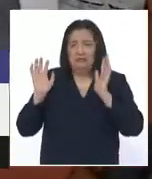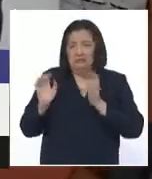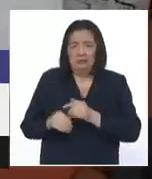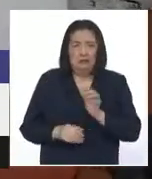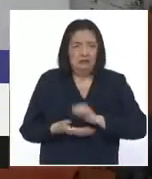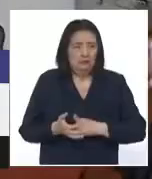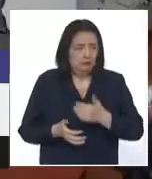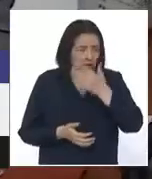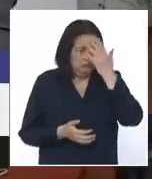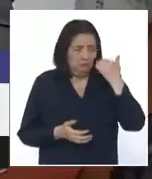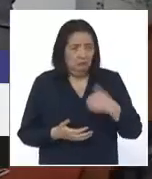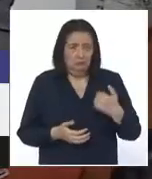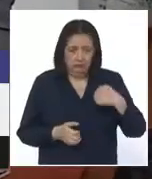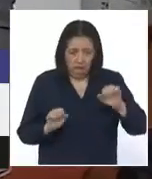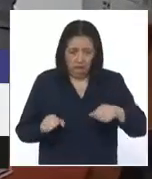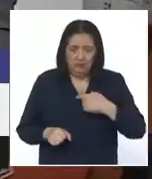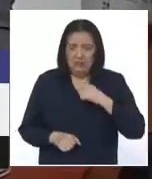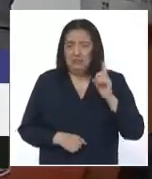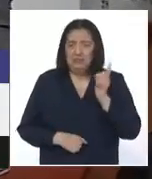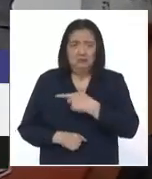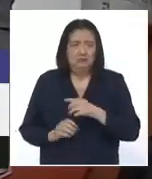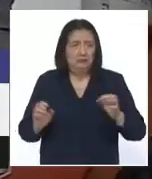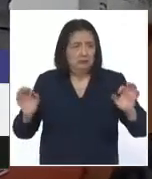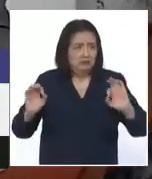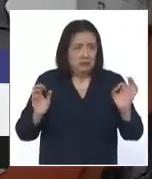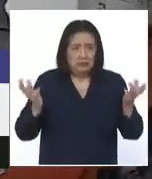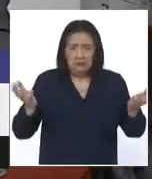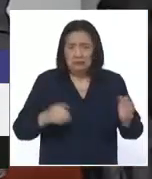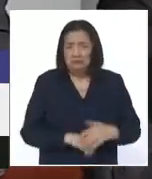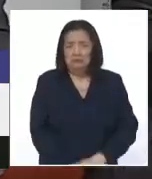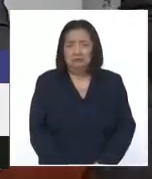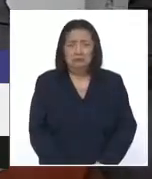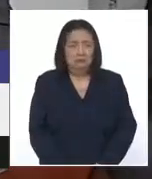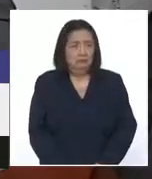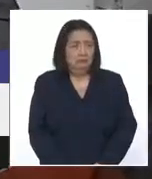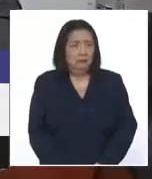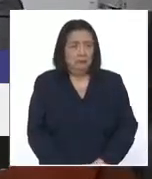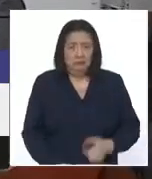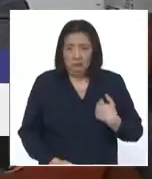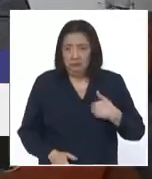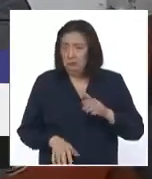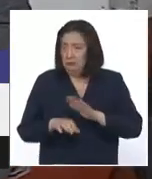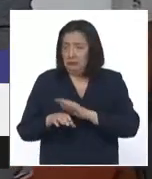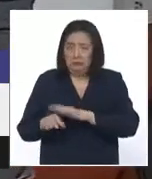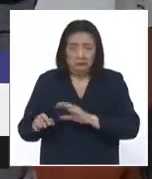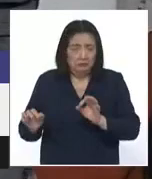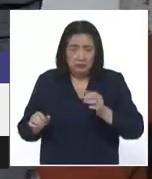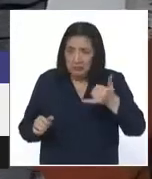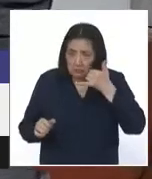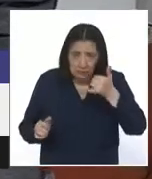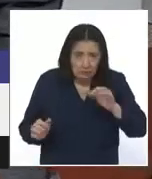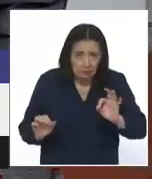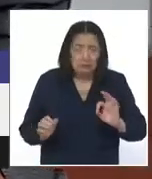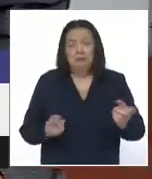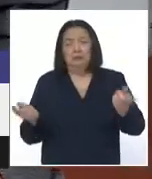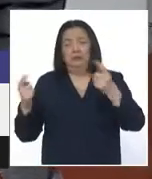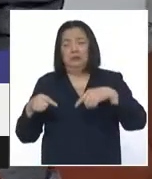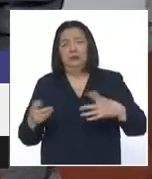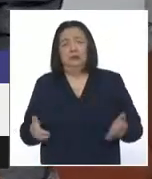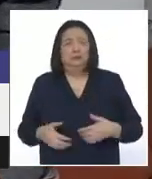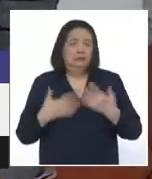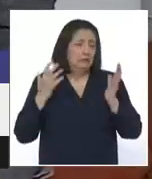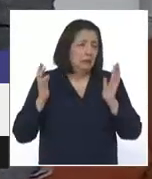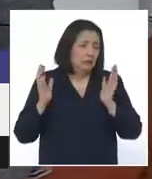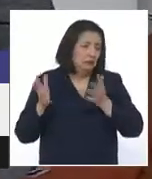abandono, en el olvido, hicimos la denuncia y nada, no corresponde. Hacemos un llamado y no se acerca, la verdad, estamos total